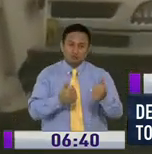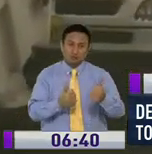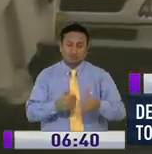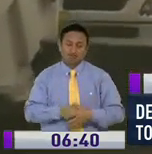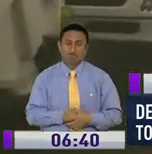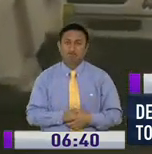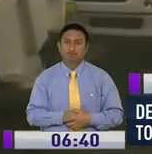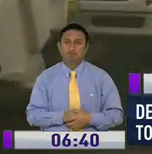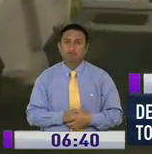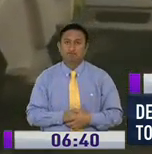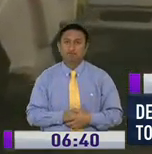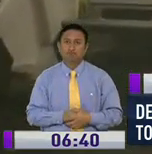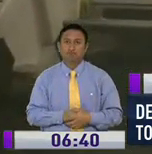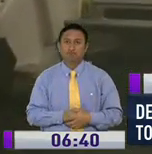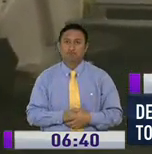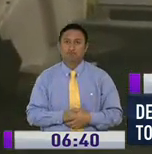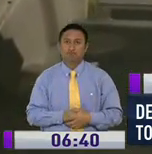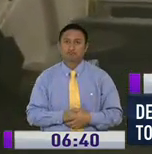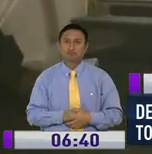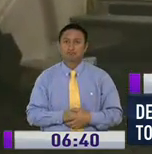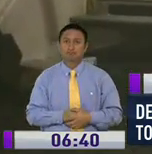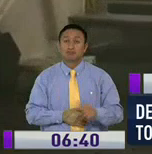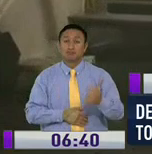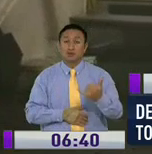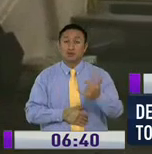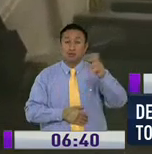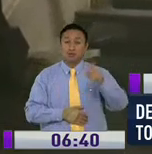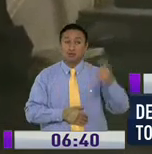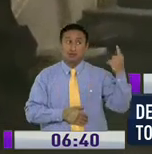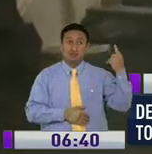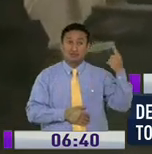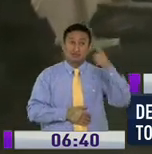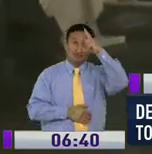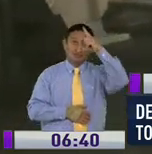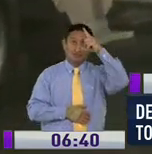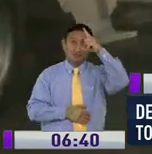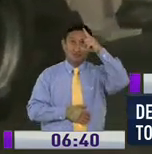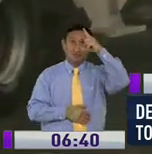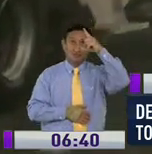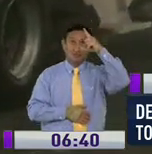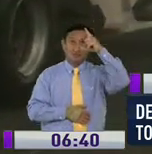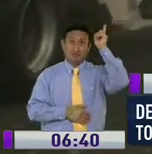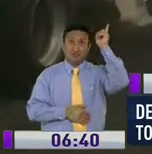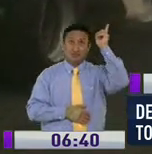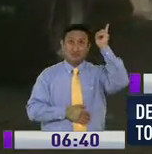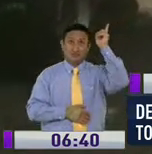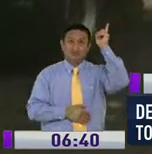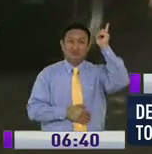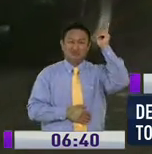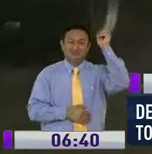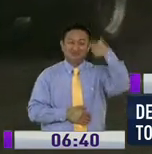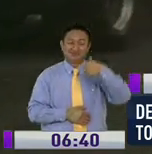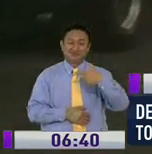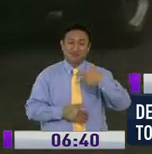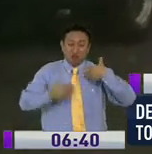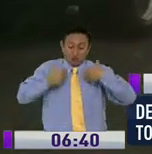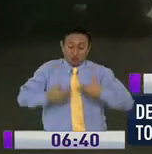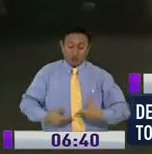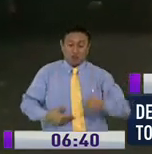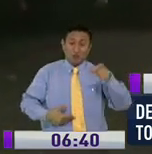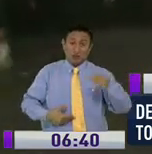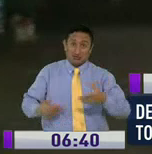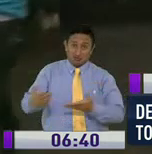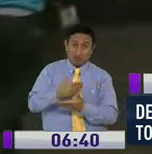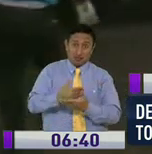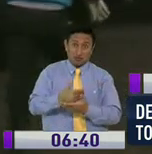manera. Reiterar entonces, la persona que estamos viendo que está realizando en este momento el proceso de desinfección, ese es el traje que también usan las personas